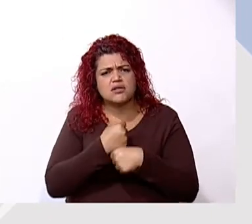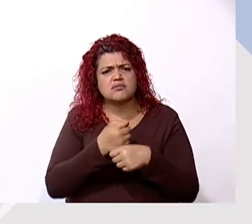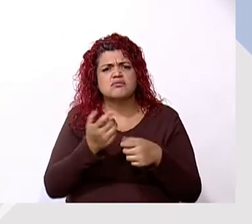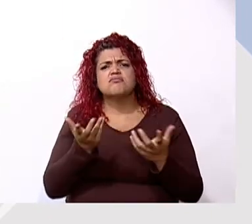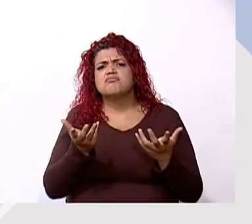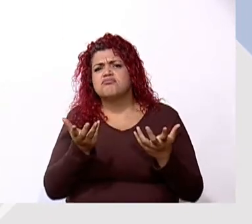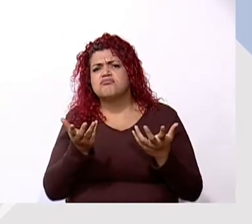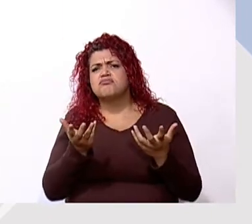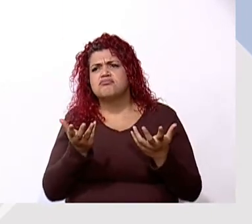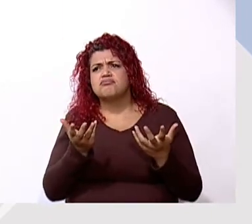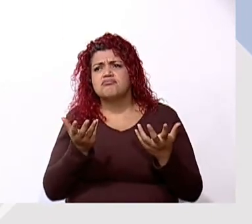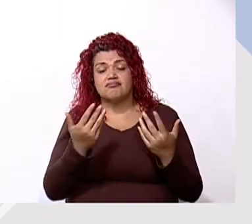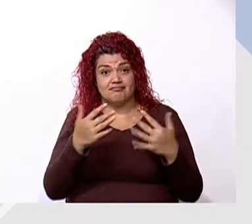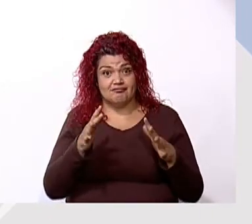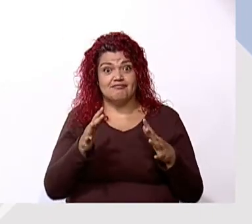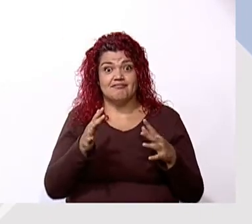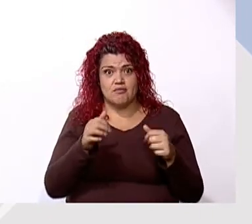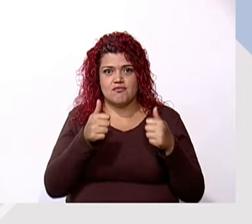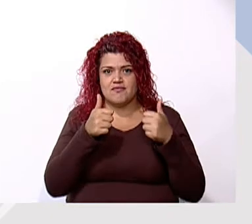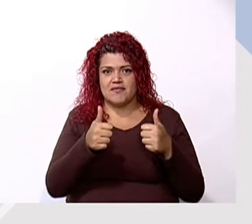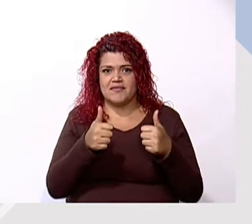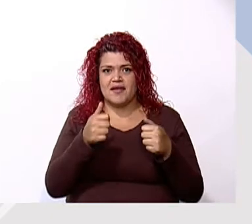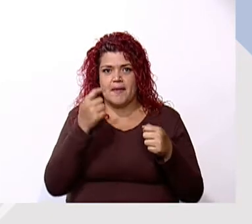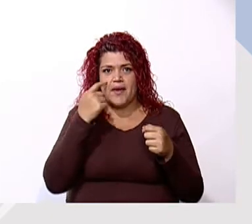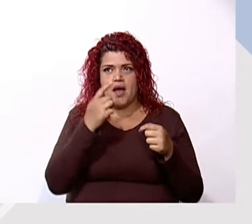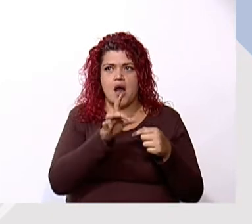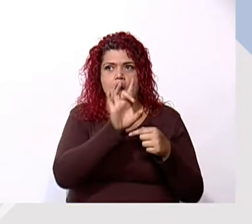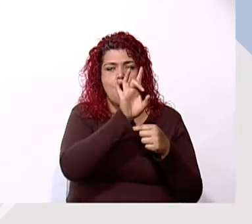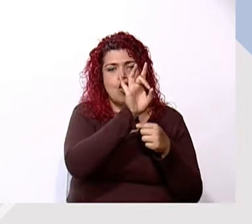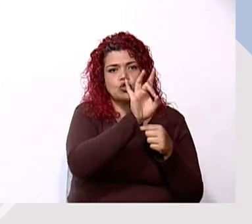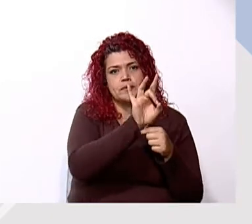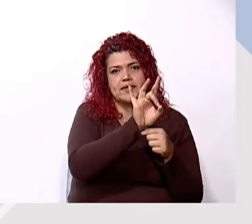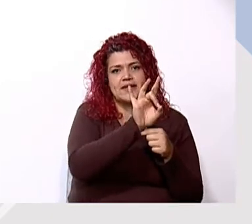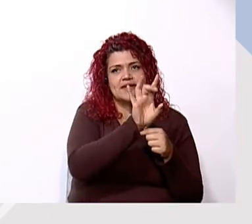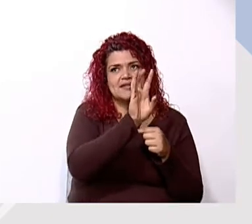tenemos? Muy bien,